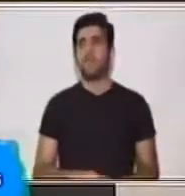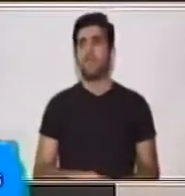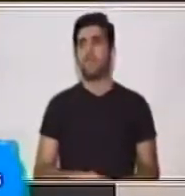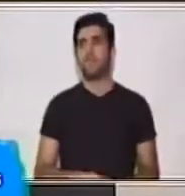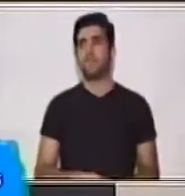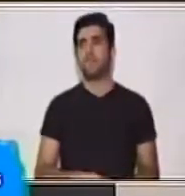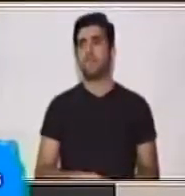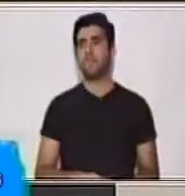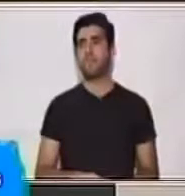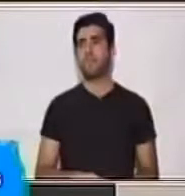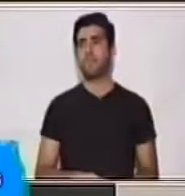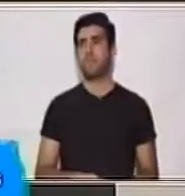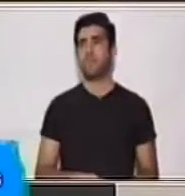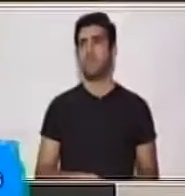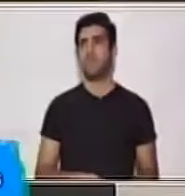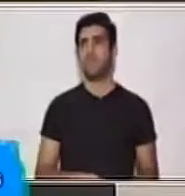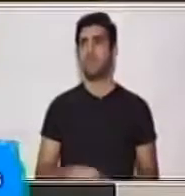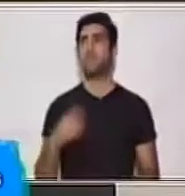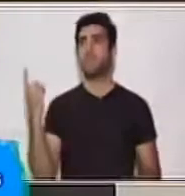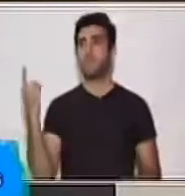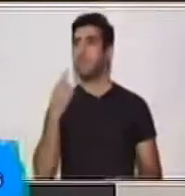calculadora 12